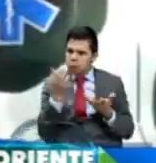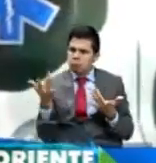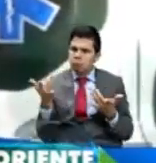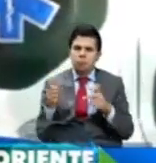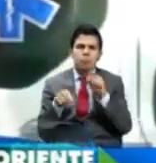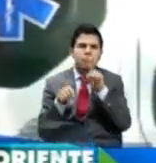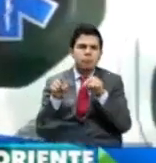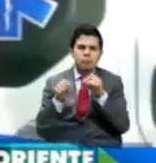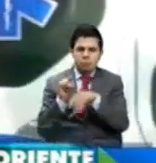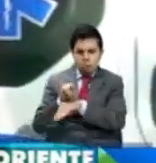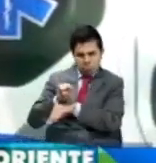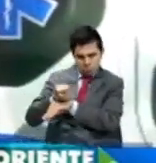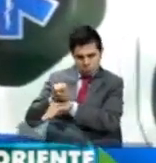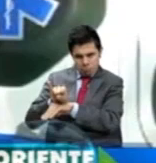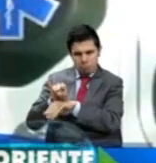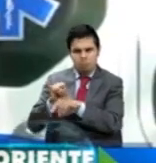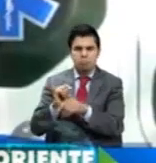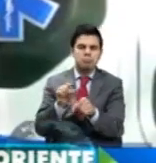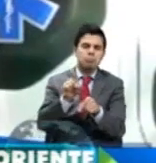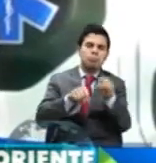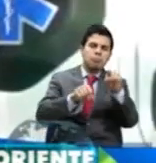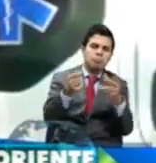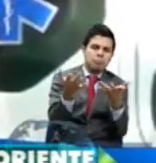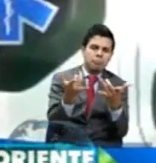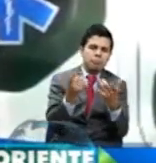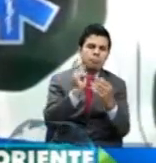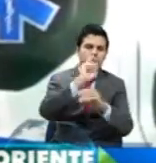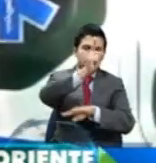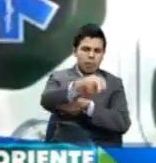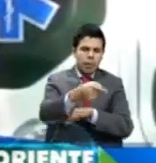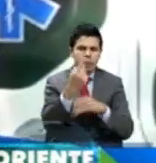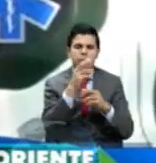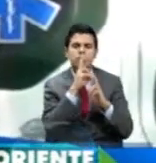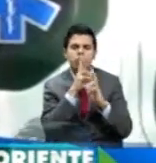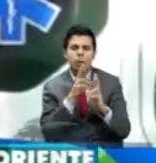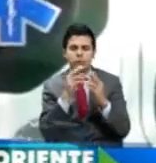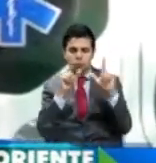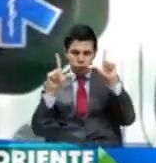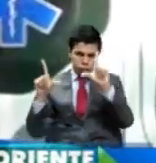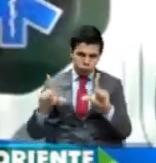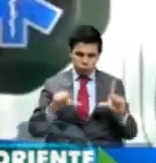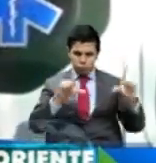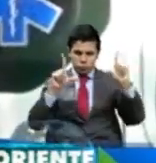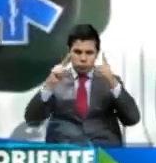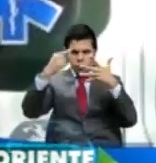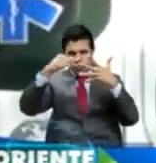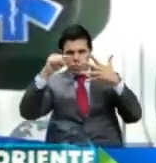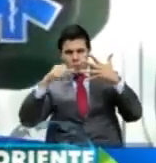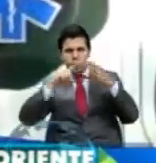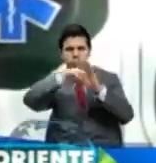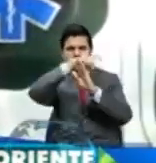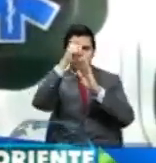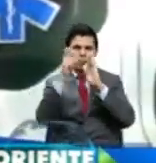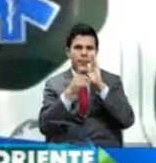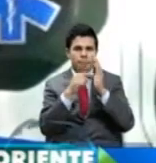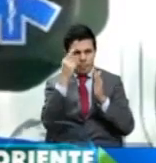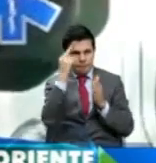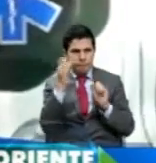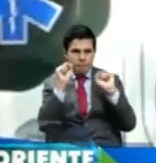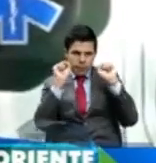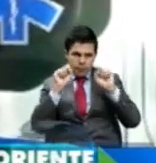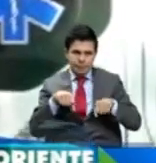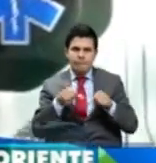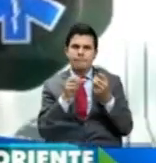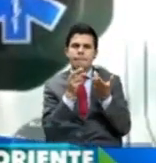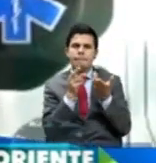algunos se dejaron en observación, en otros en espera de medios diagnósticos de imaginología para poderles dar definitivamente